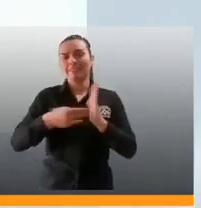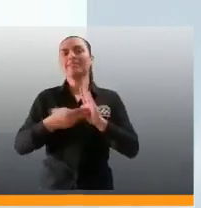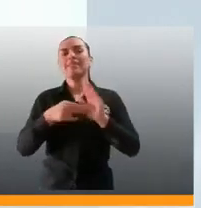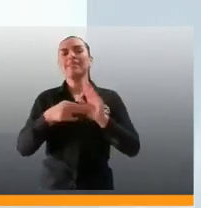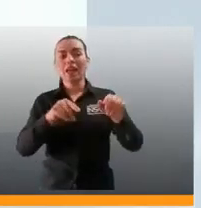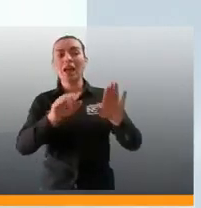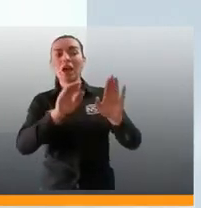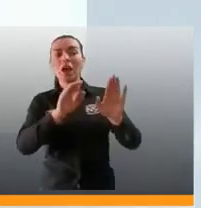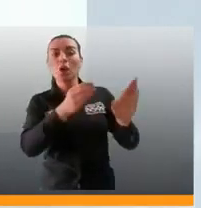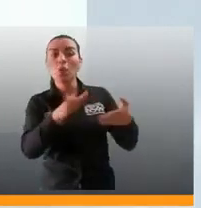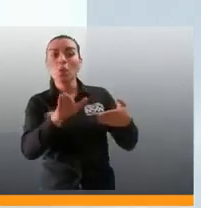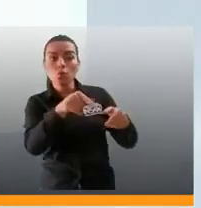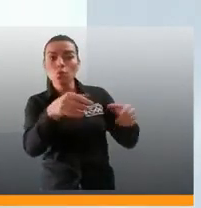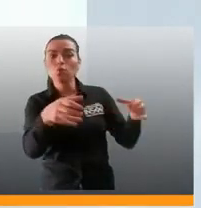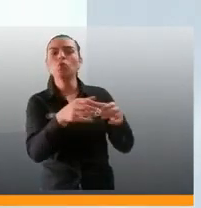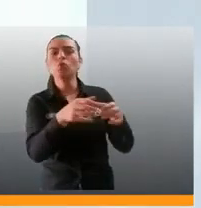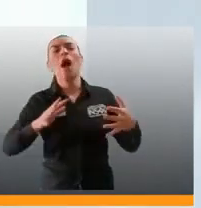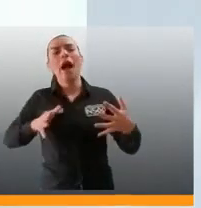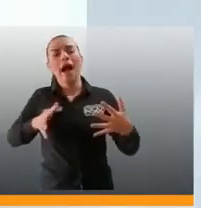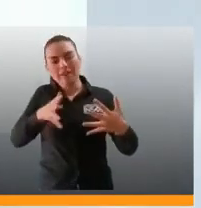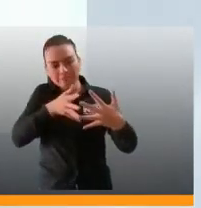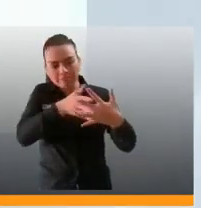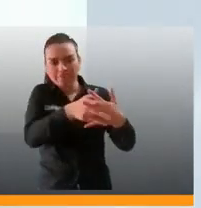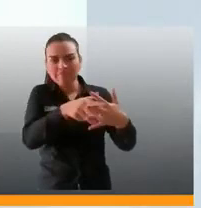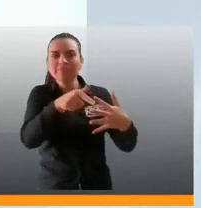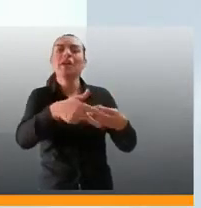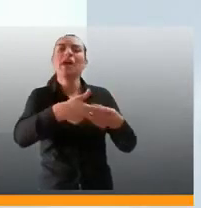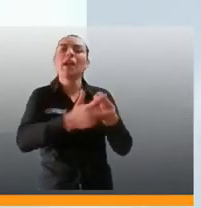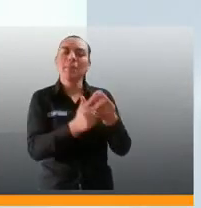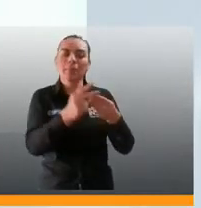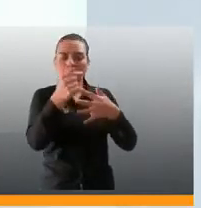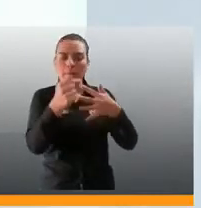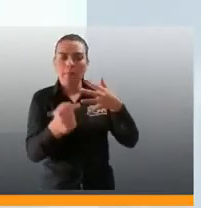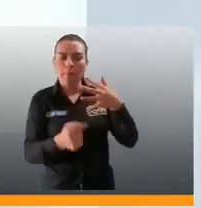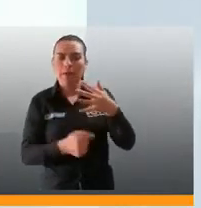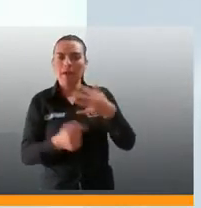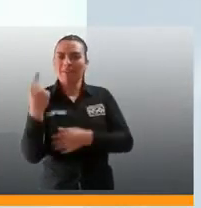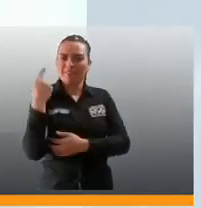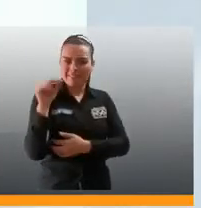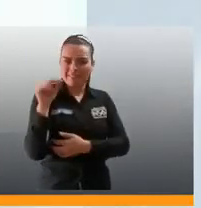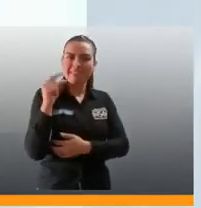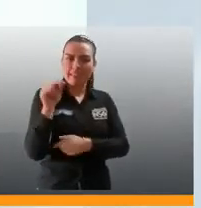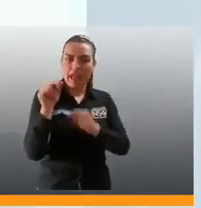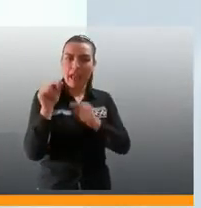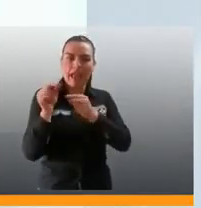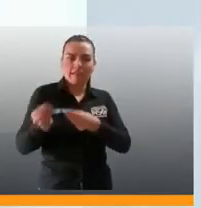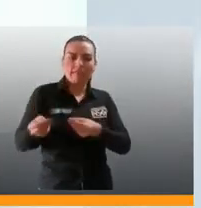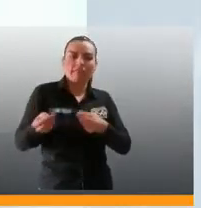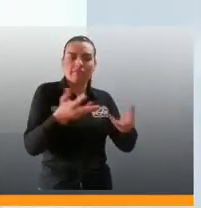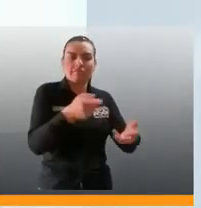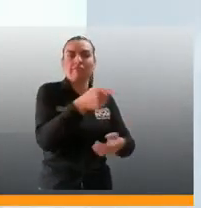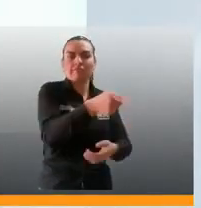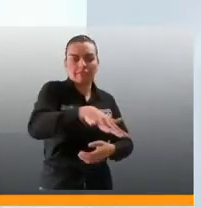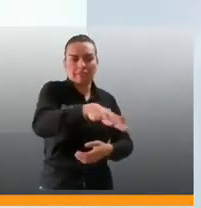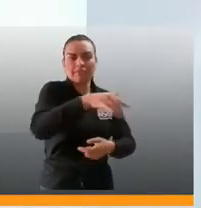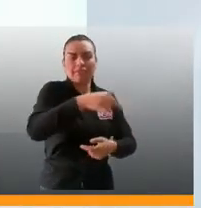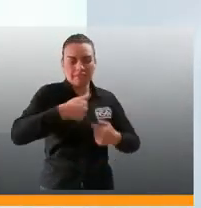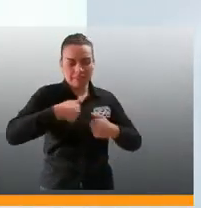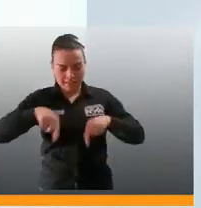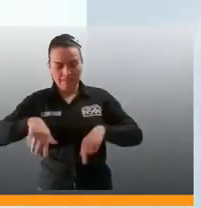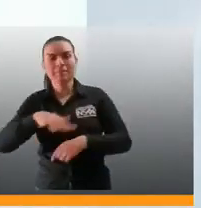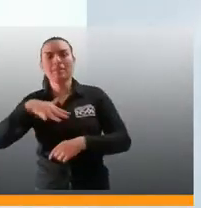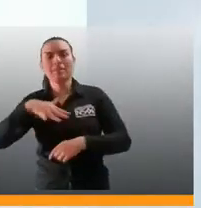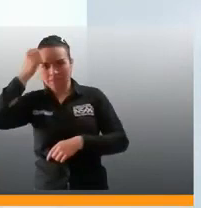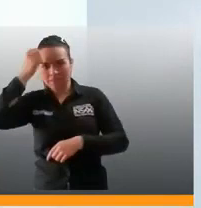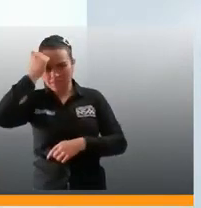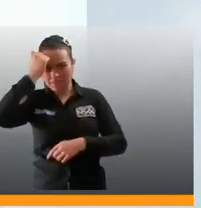curso a las herramientas digitales que están dispuestas, y que también, pues, entre todos tenemos, tanto los estudiantes como profesores, para